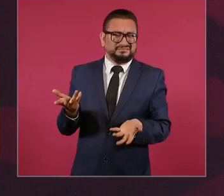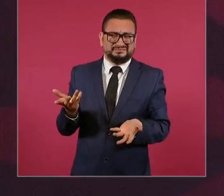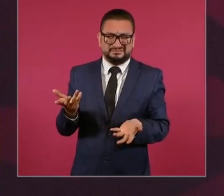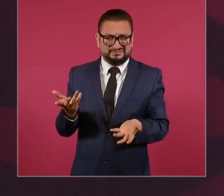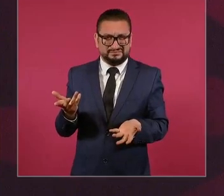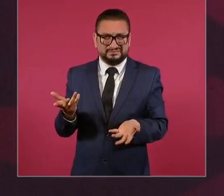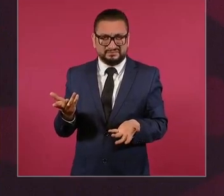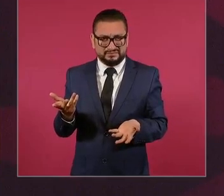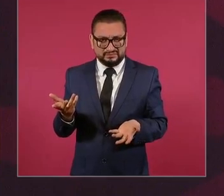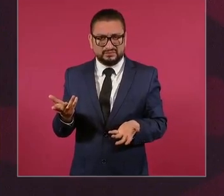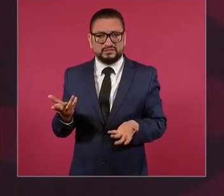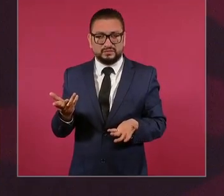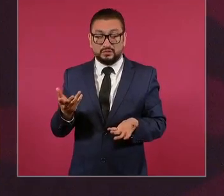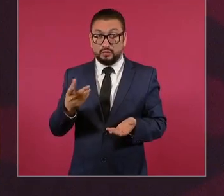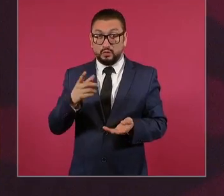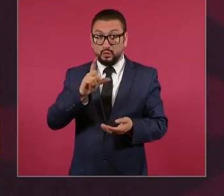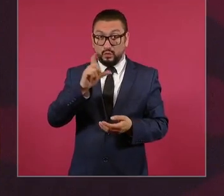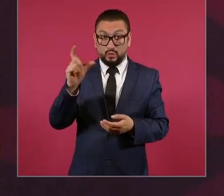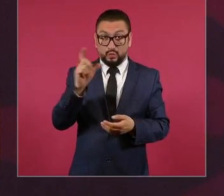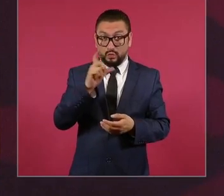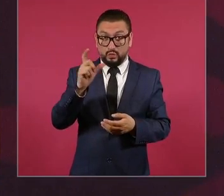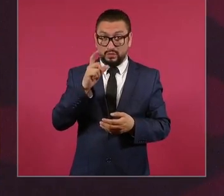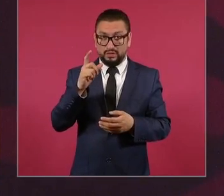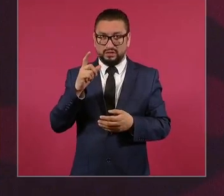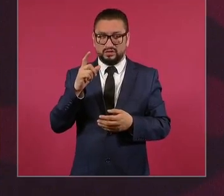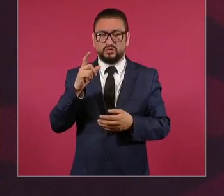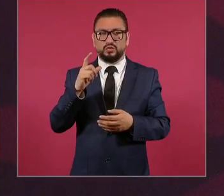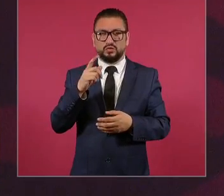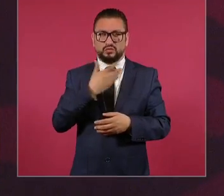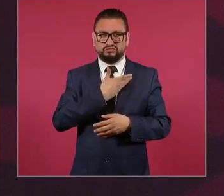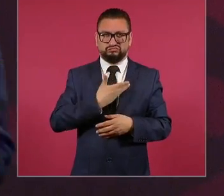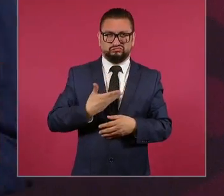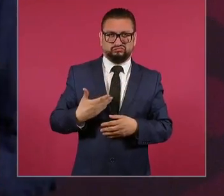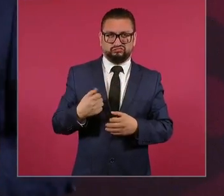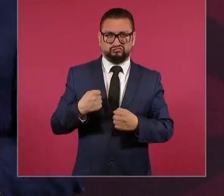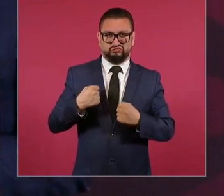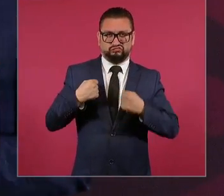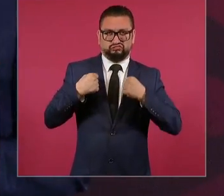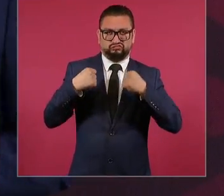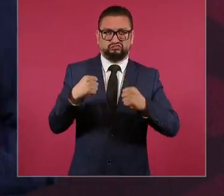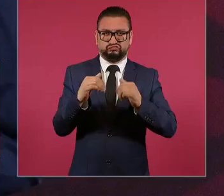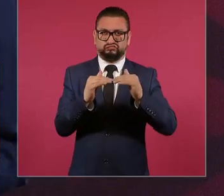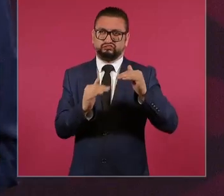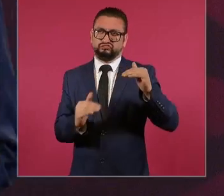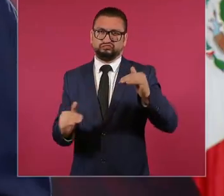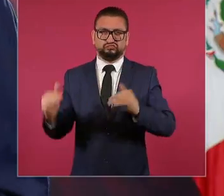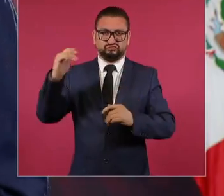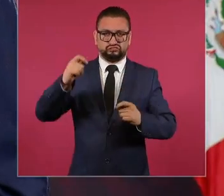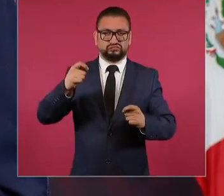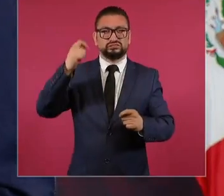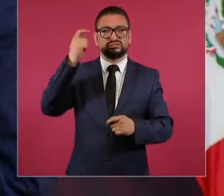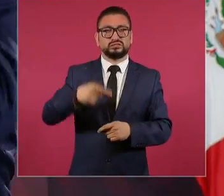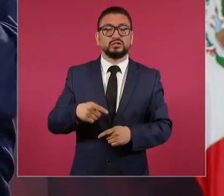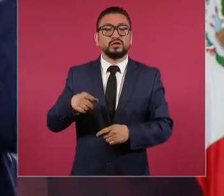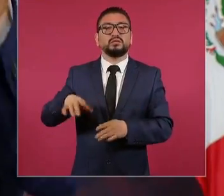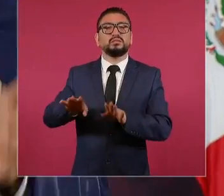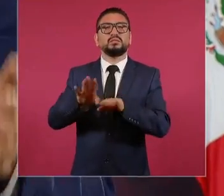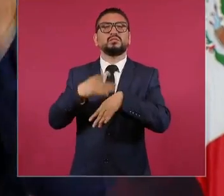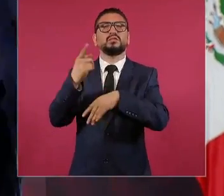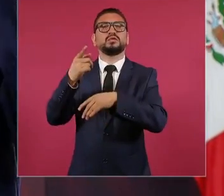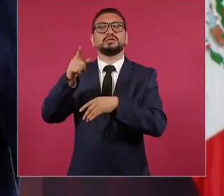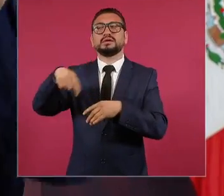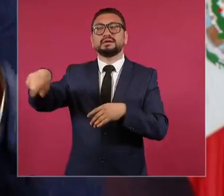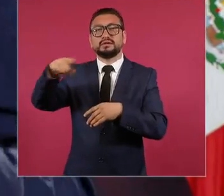para que haya una dictadura si no es la dictadura del proletariado, porque a lo mejor